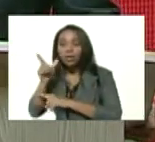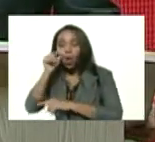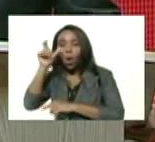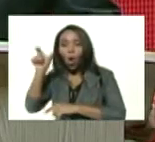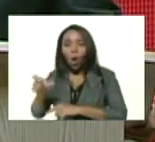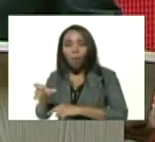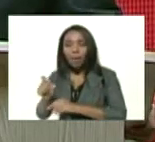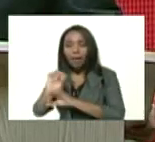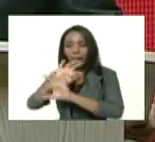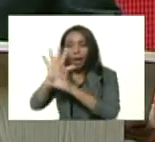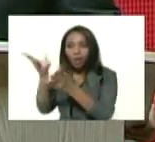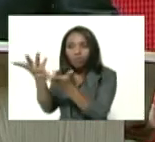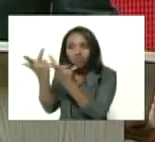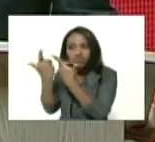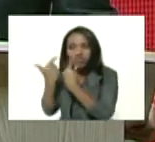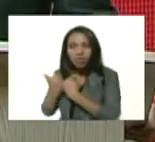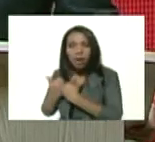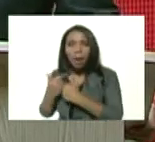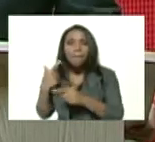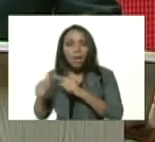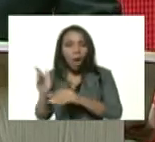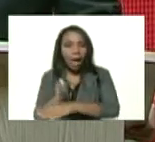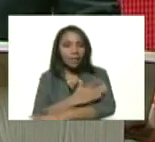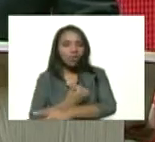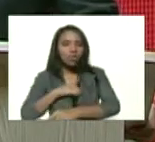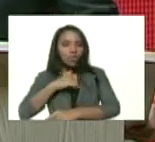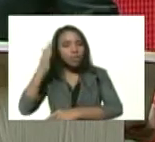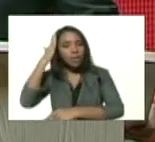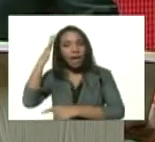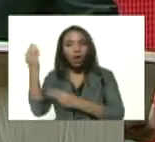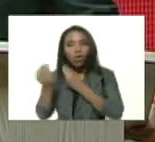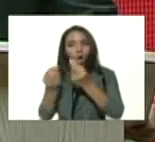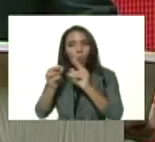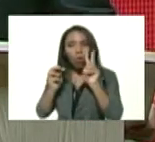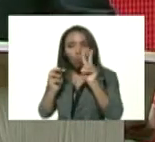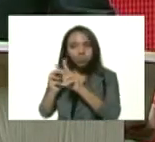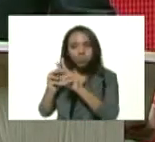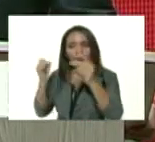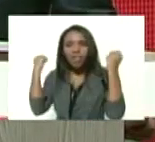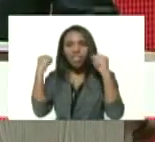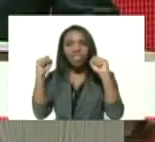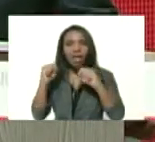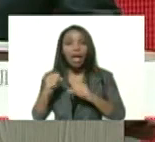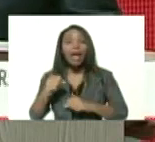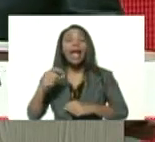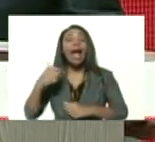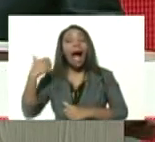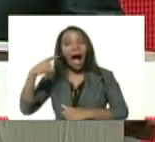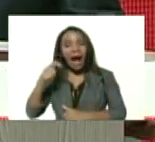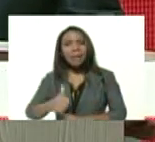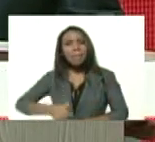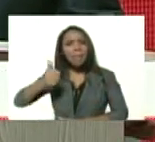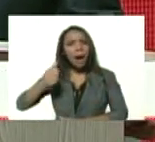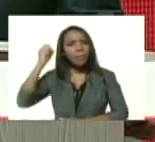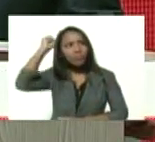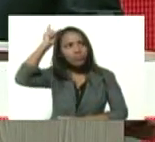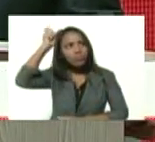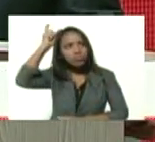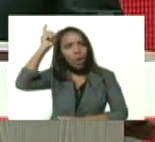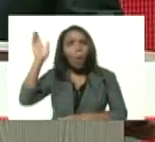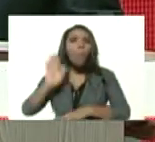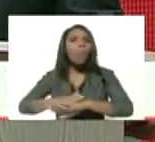Figuera. Pero ya sabíamos que había campos de entrenamiento y caben más preguntas. ¿Por